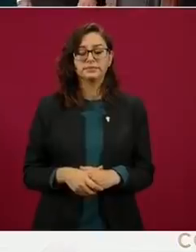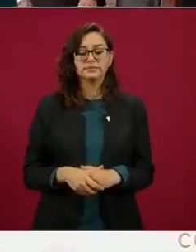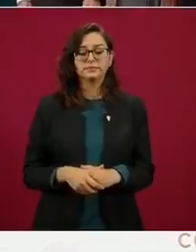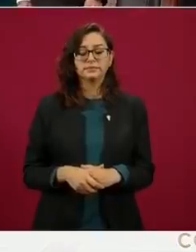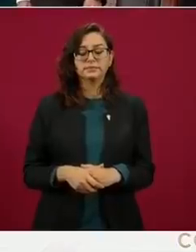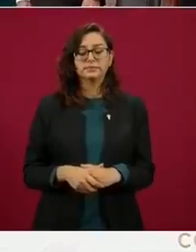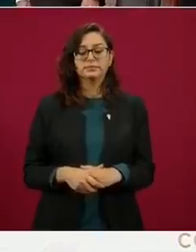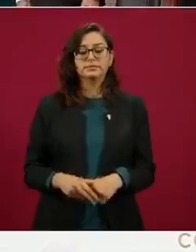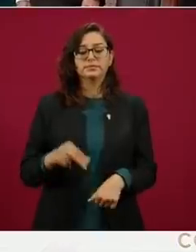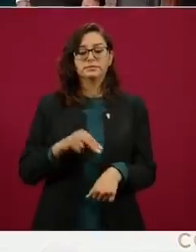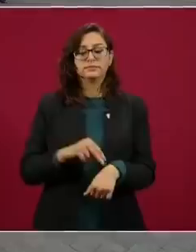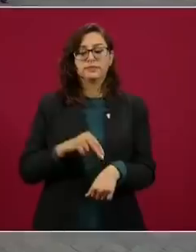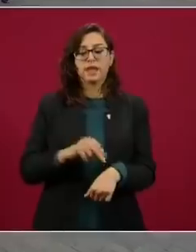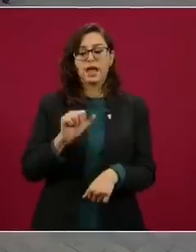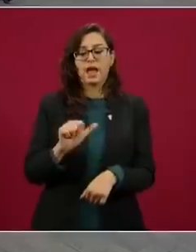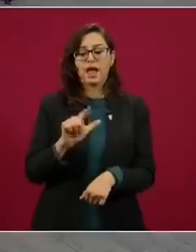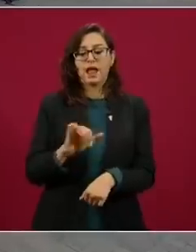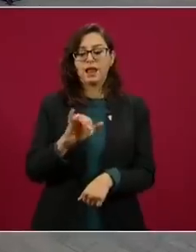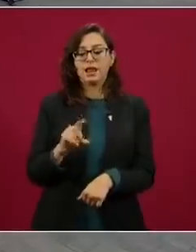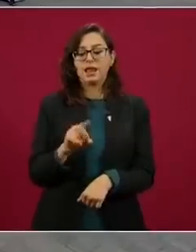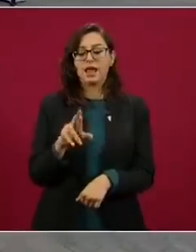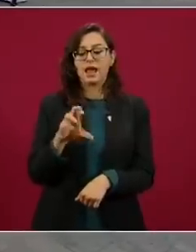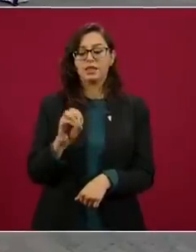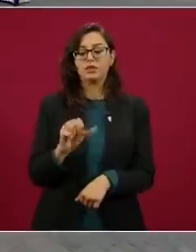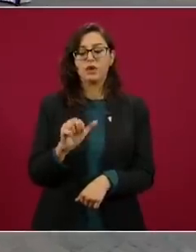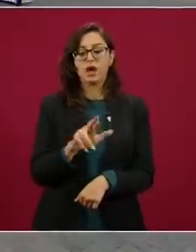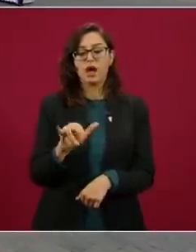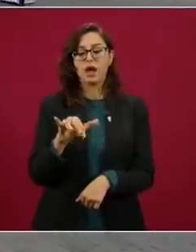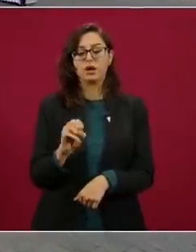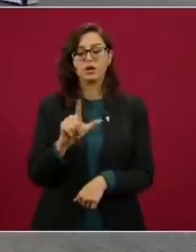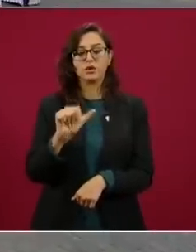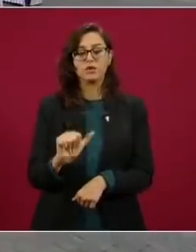médico alejandro arriola morales